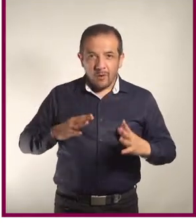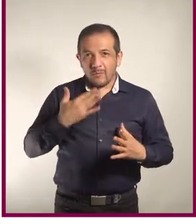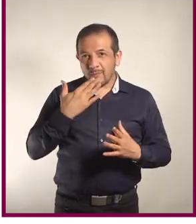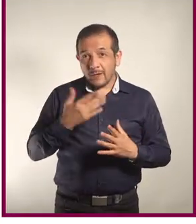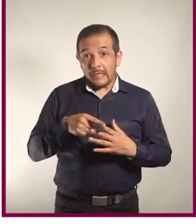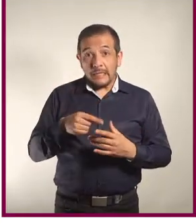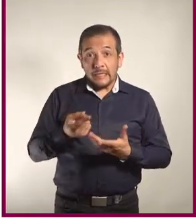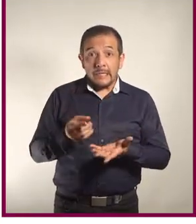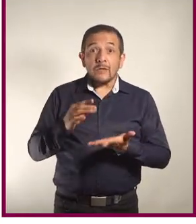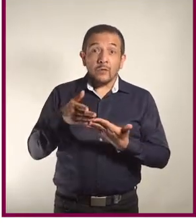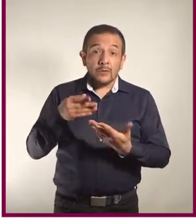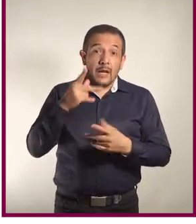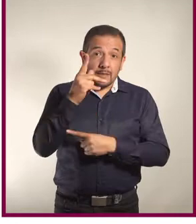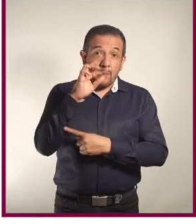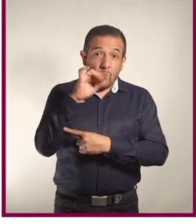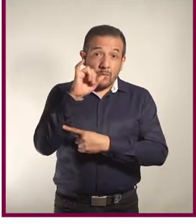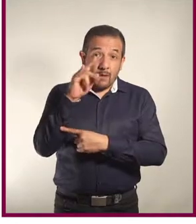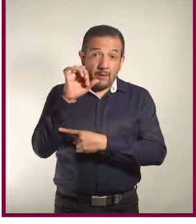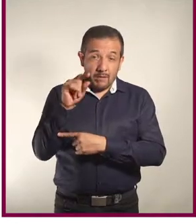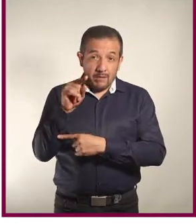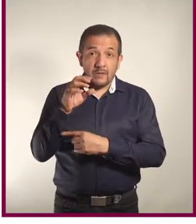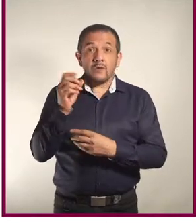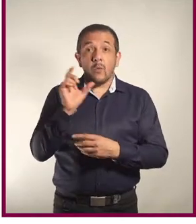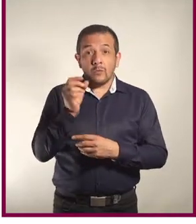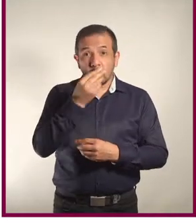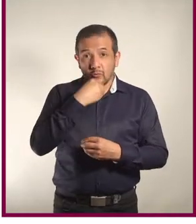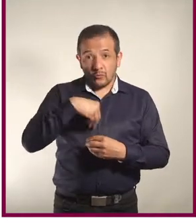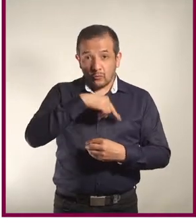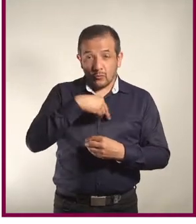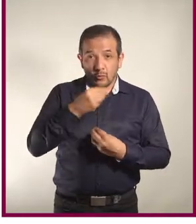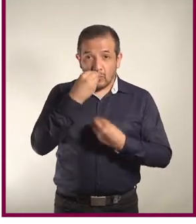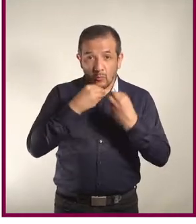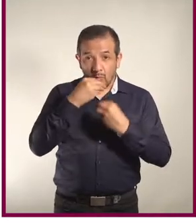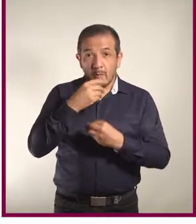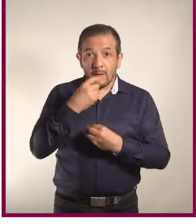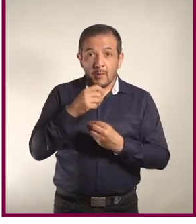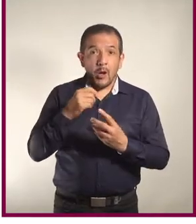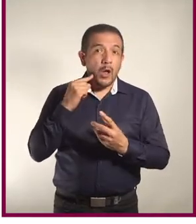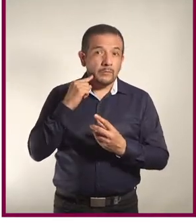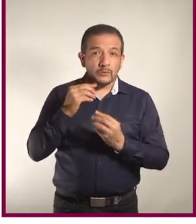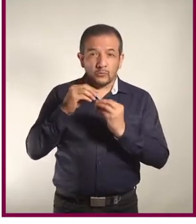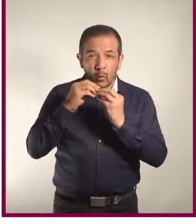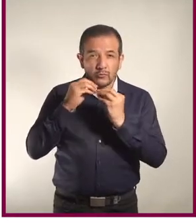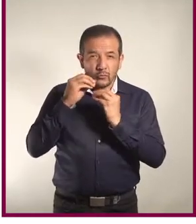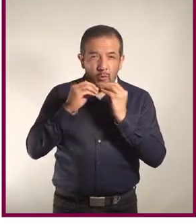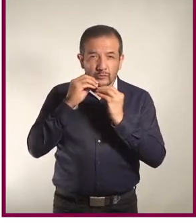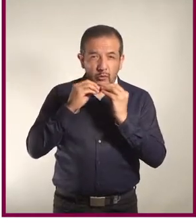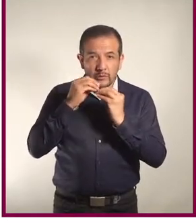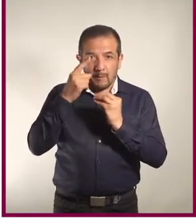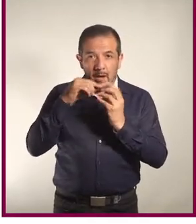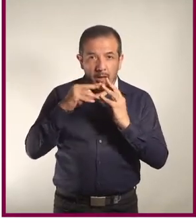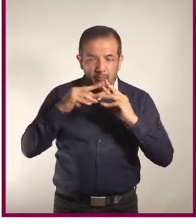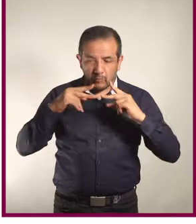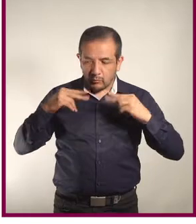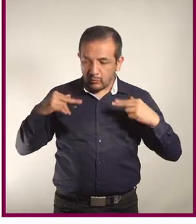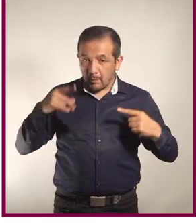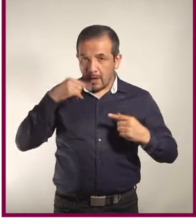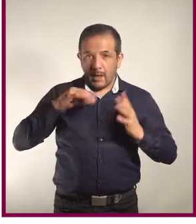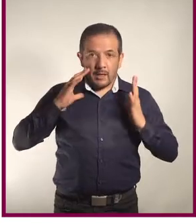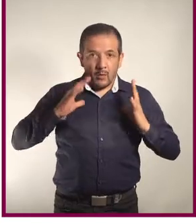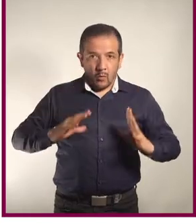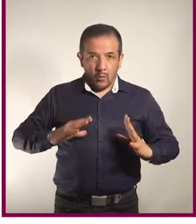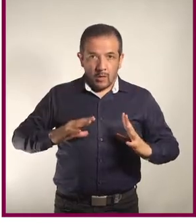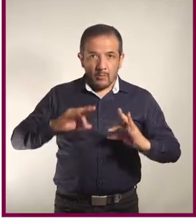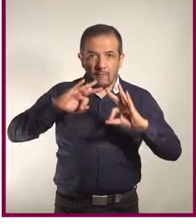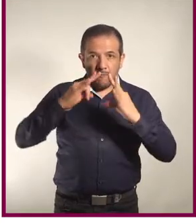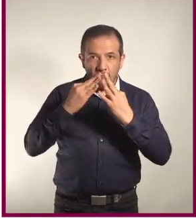las proteínas están hechas de aminoácidos. Cuando comemos proteínas, las desarmamos para obtener estos aminoácidos para que